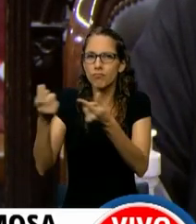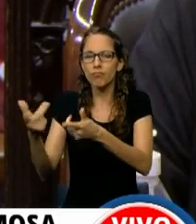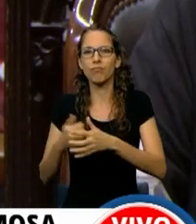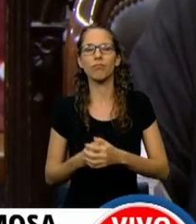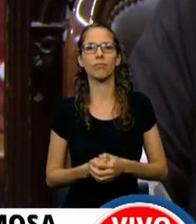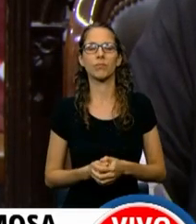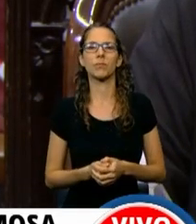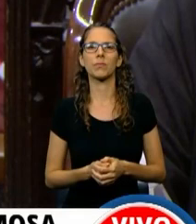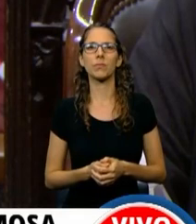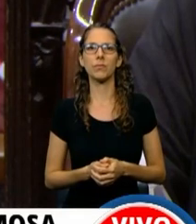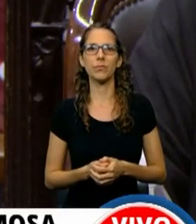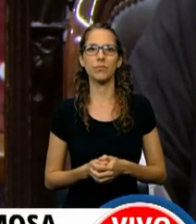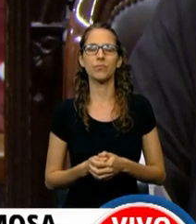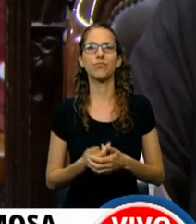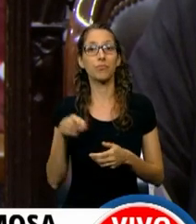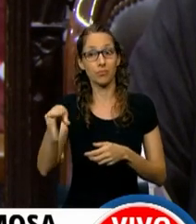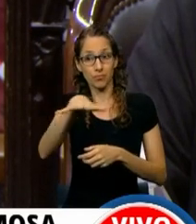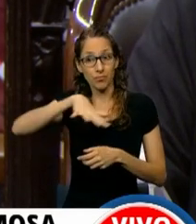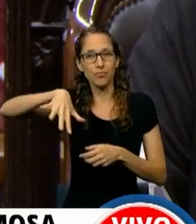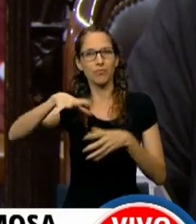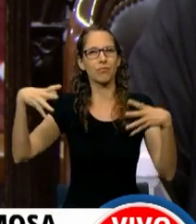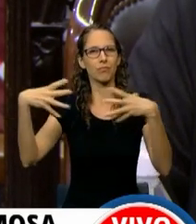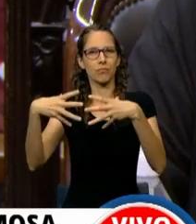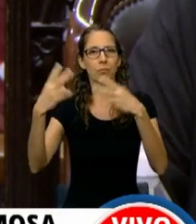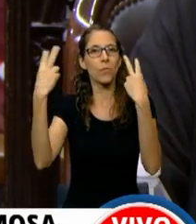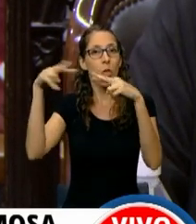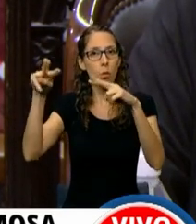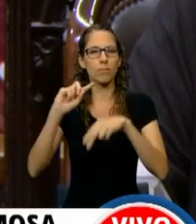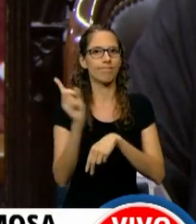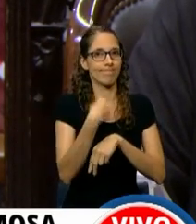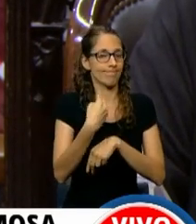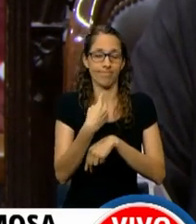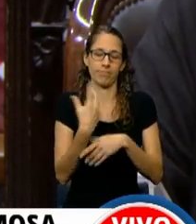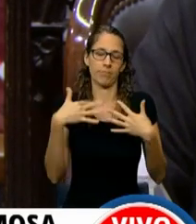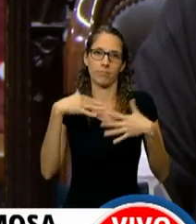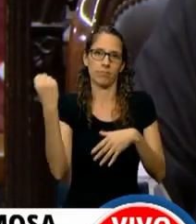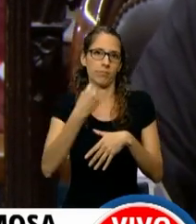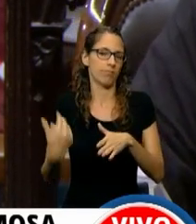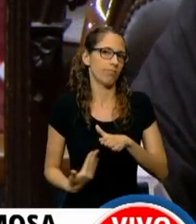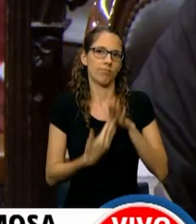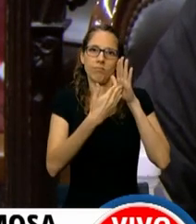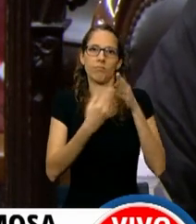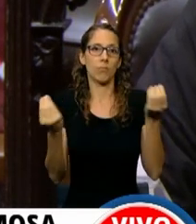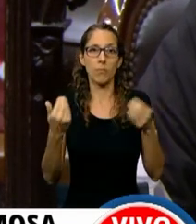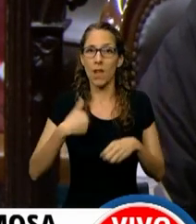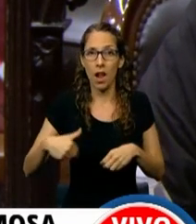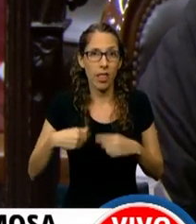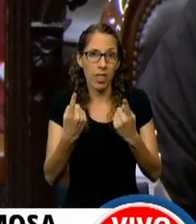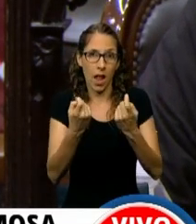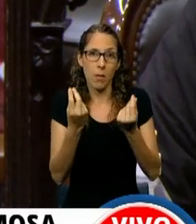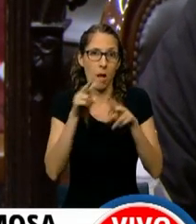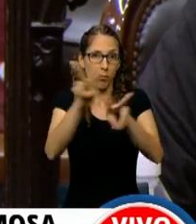que es un sector para nosotros primordial porque la Argentina hoy necesita